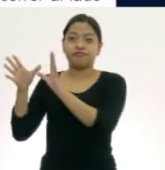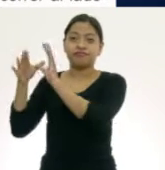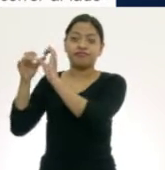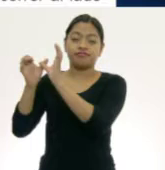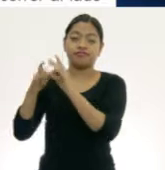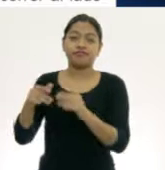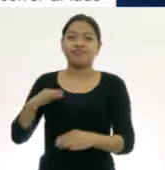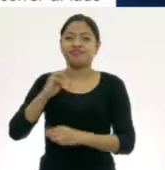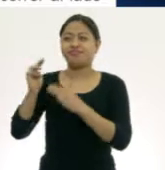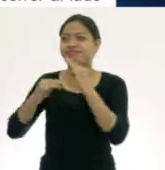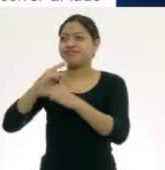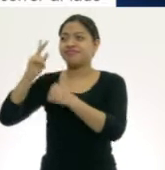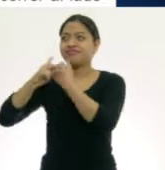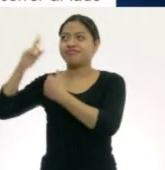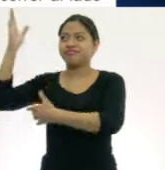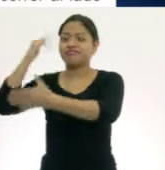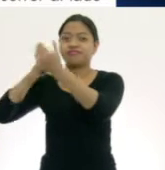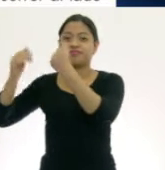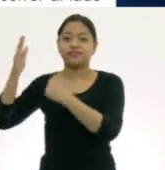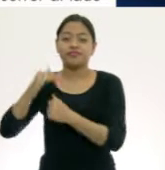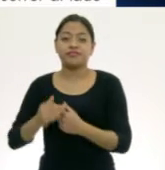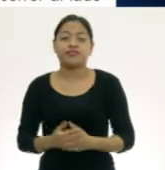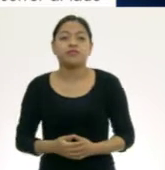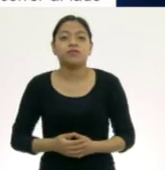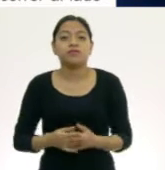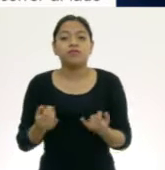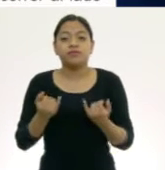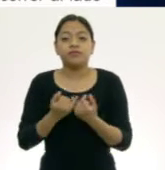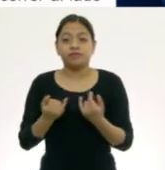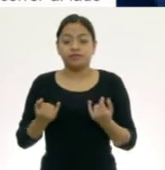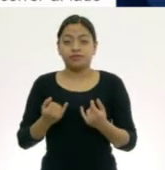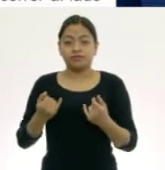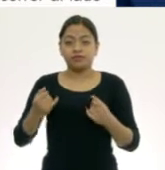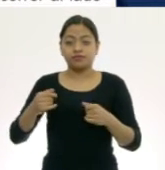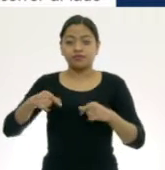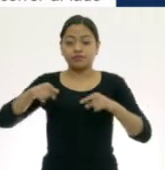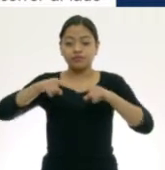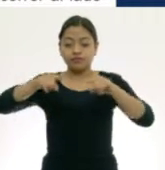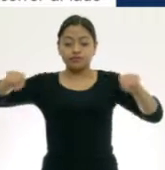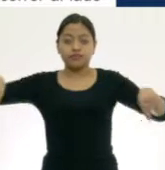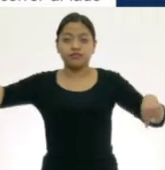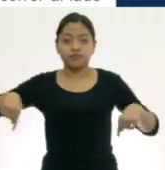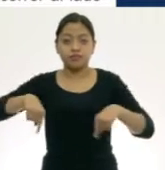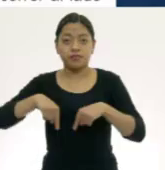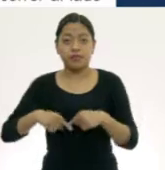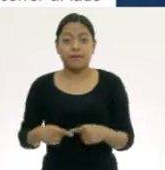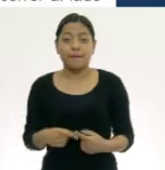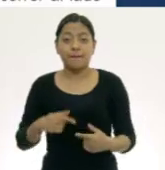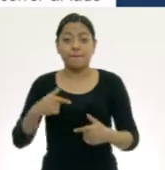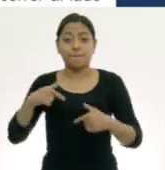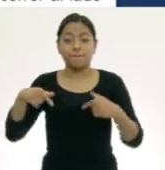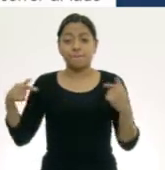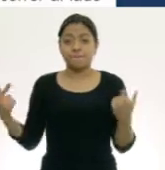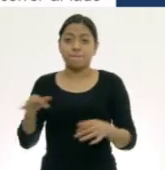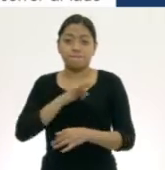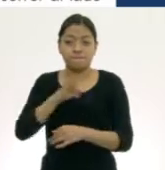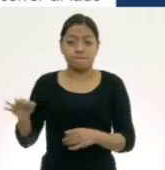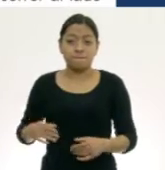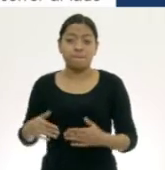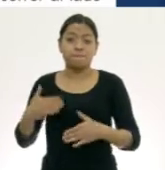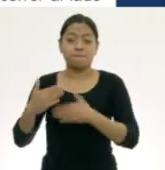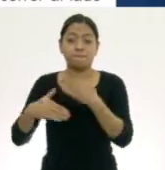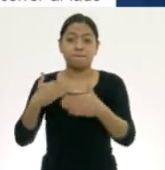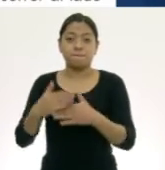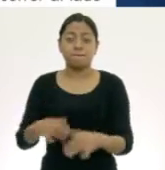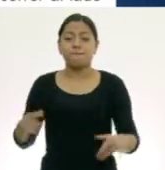canales frescos que se ensanchaban en albercas encerradas entre pilares dóricos y que luego volvían a correr al lado de las